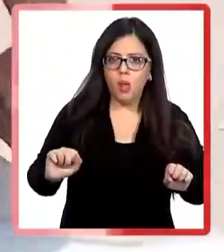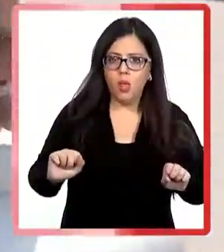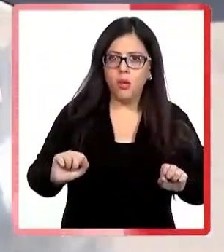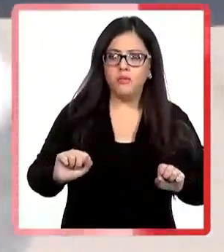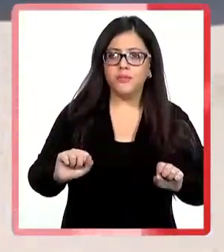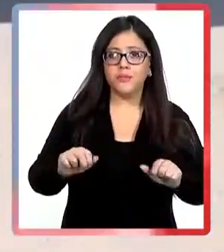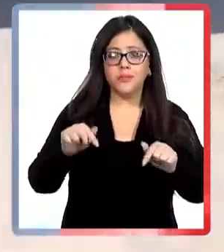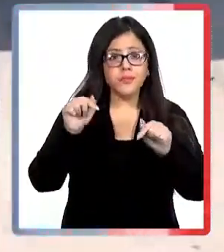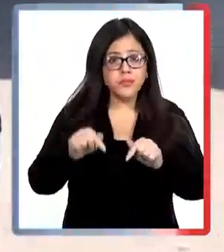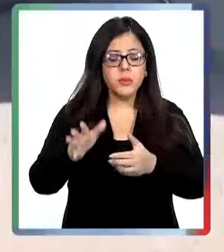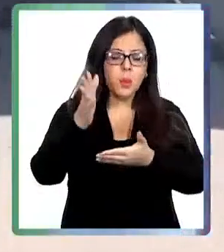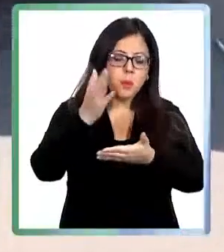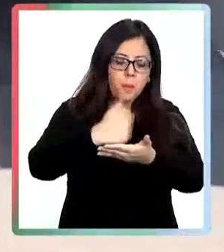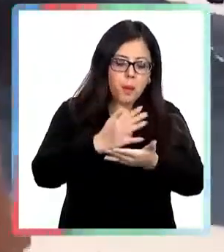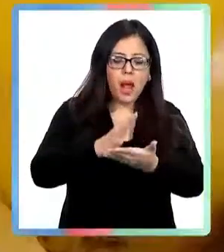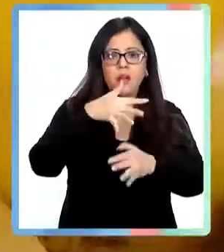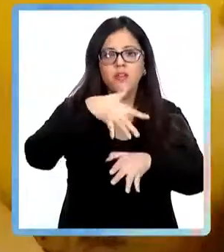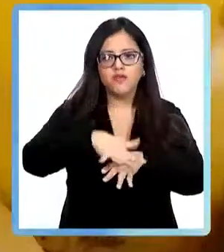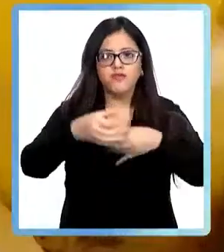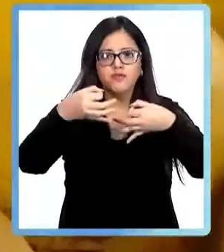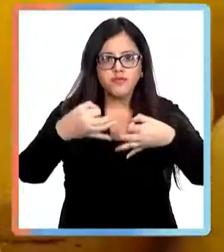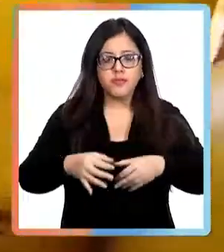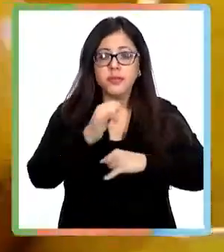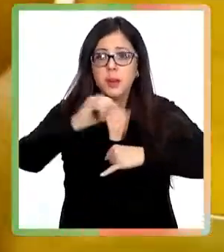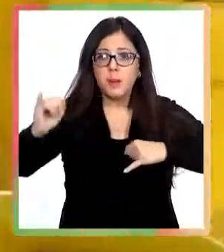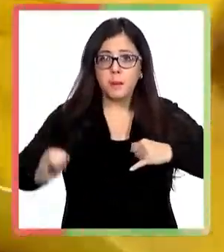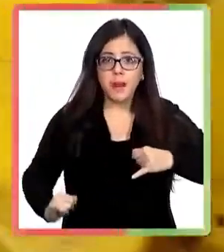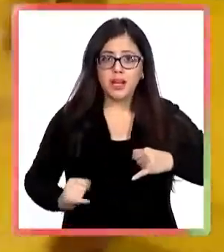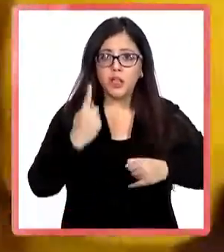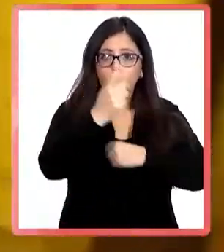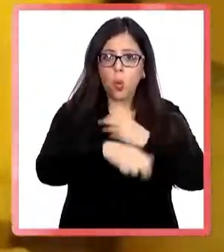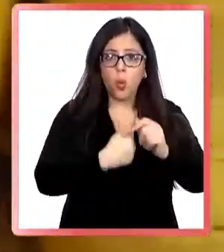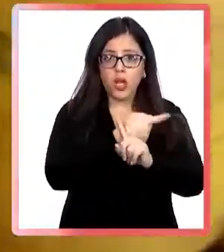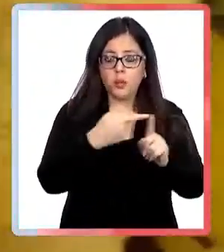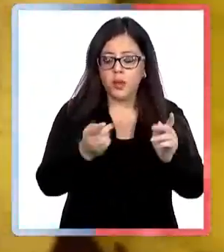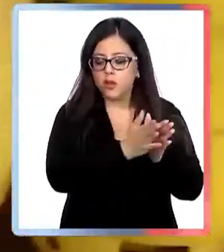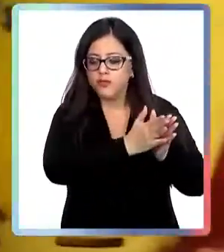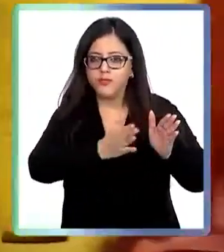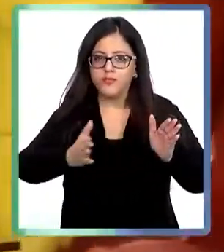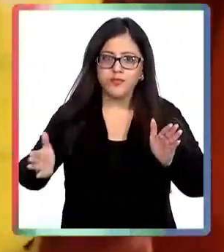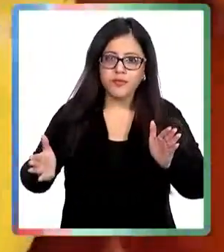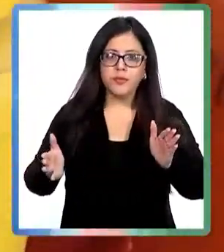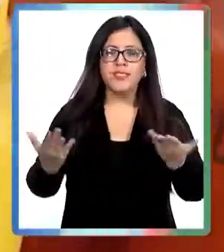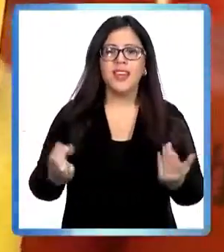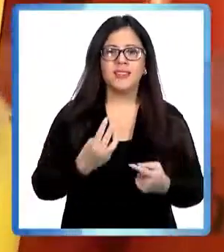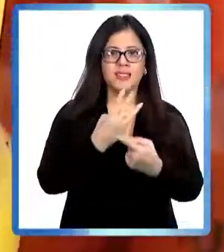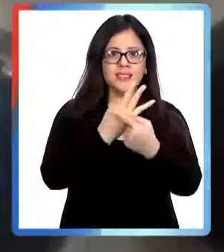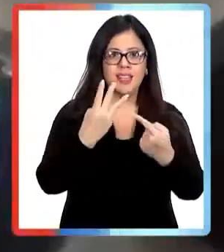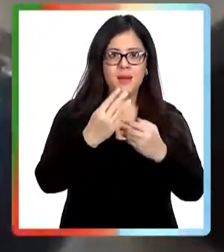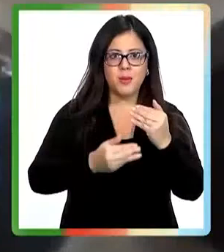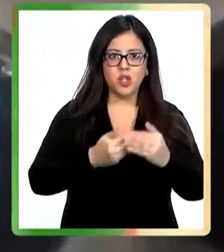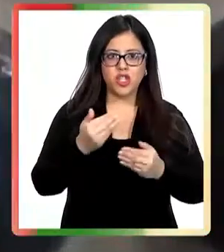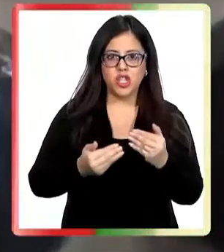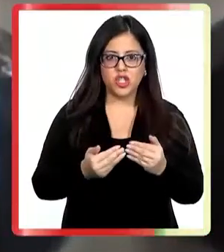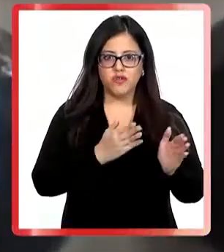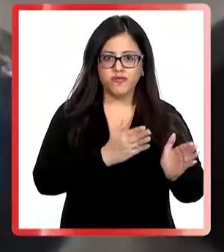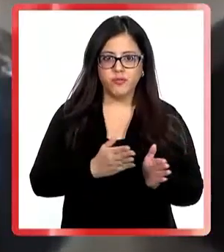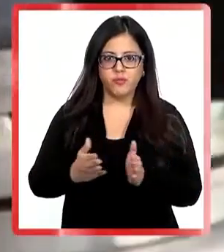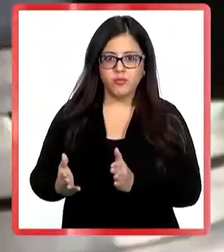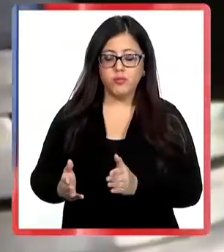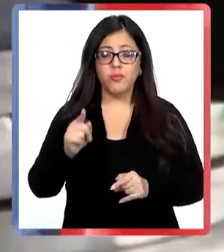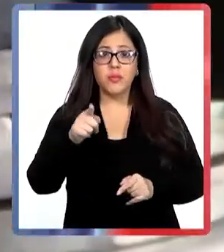desarrollar un plan integral que tendrá como plazo 1 año y medio, conformado por 3 etapas. Partir con los